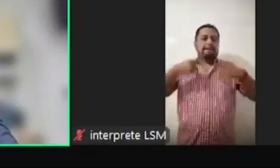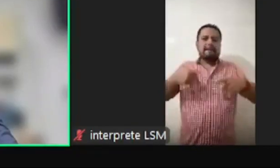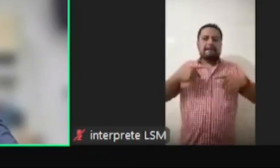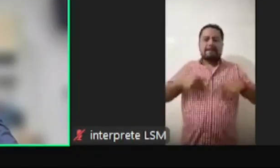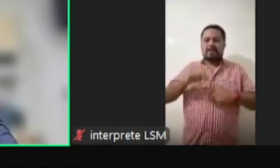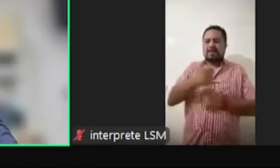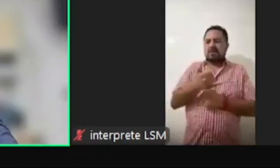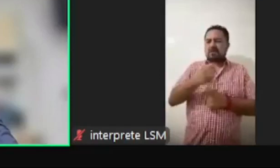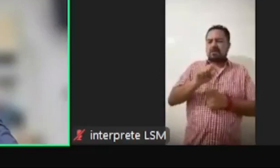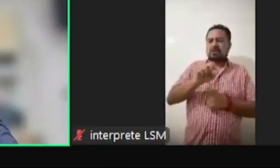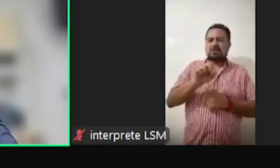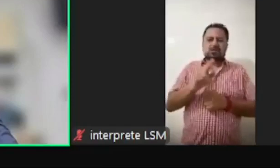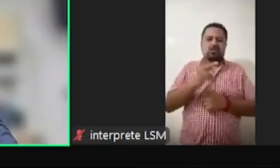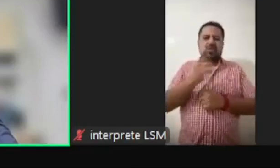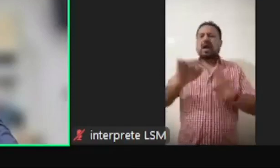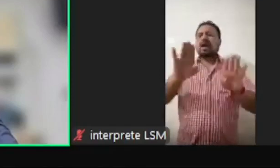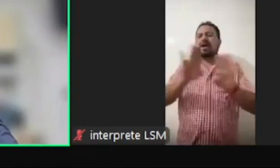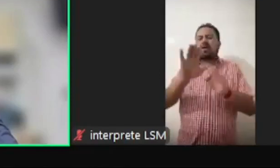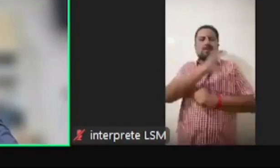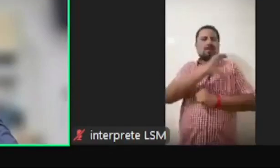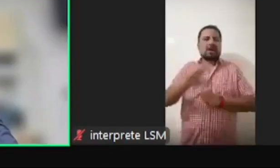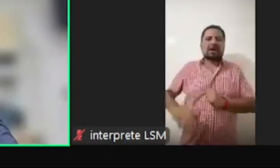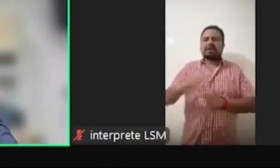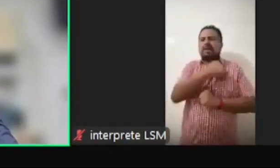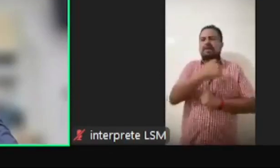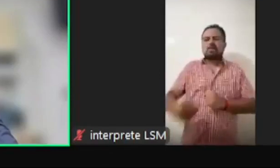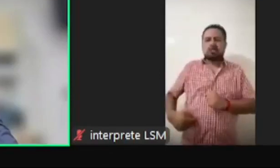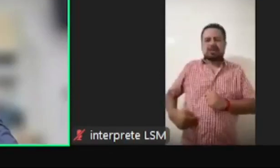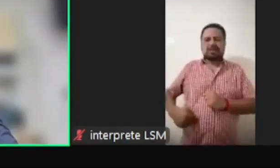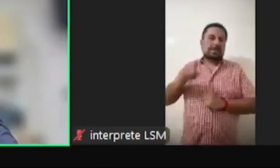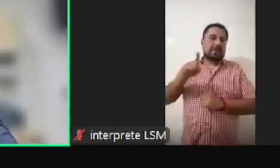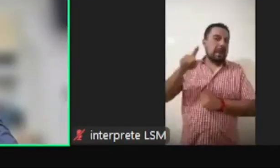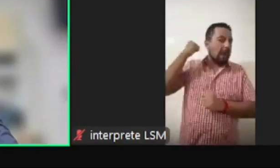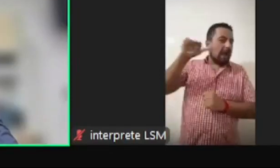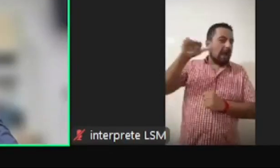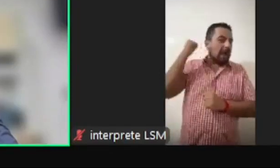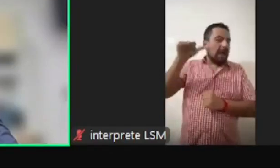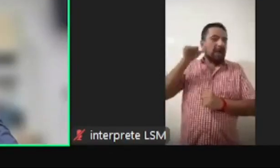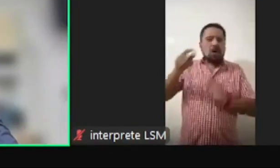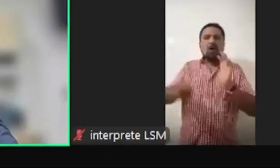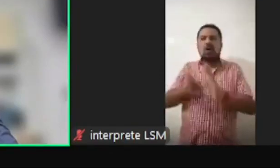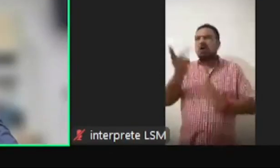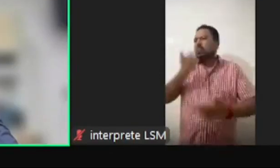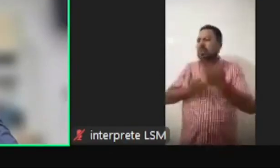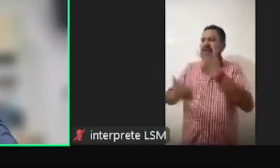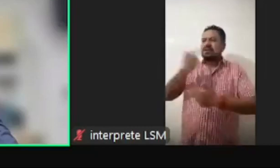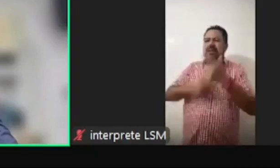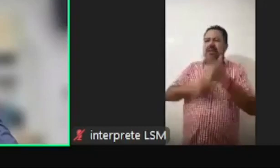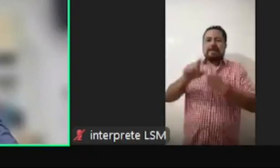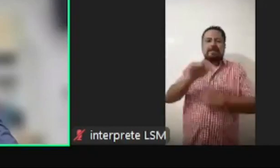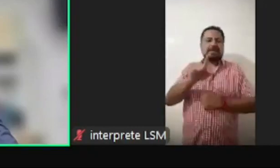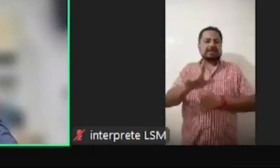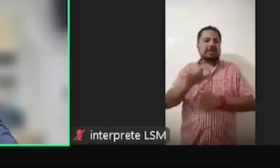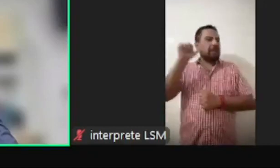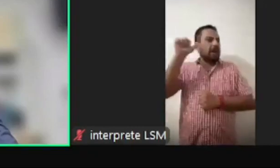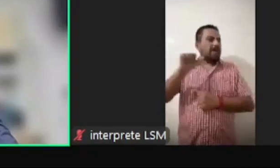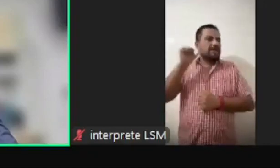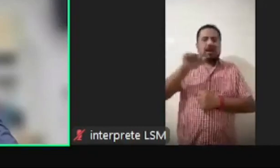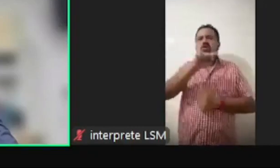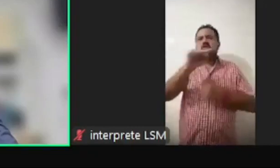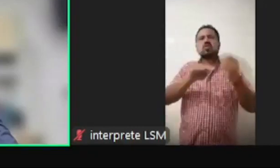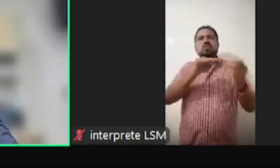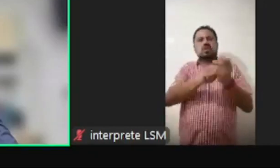presidencia municipal de Acapulco, que se revoque la resolución del 27 de abril y en su lugar se ordene su aprobación para que sean registrados